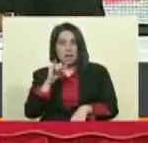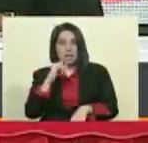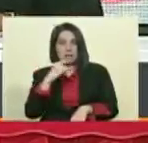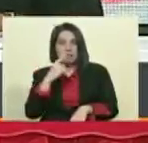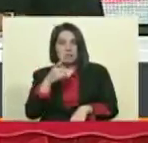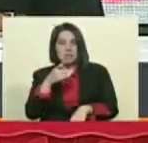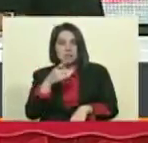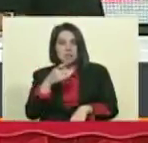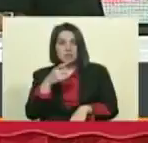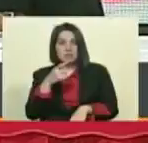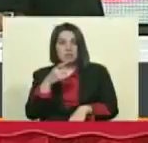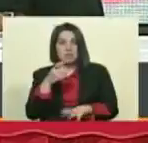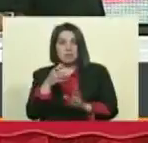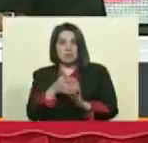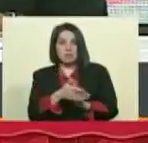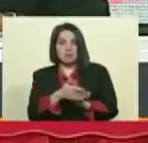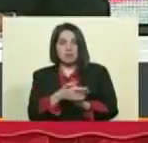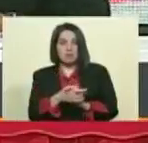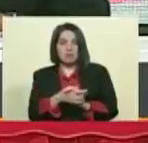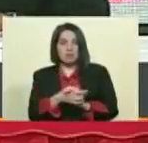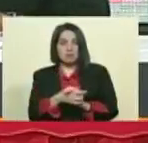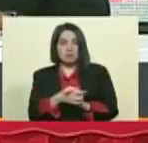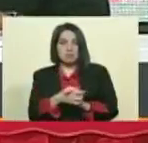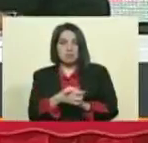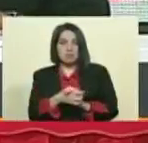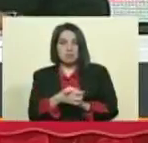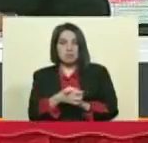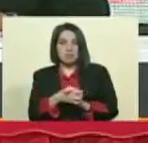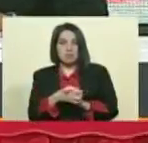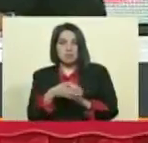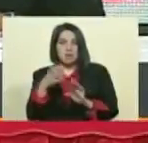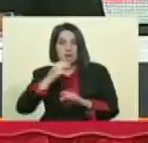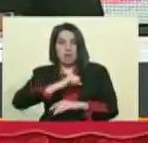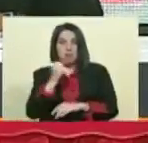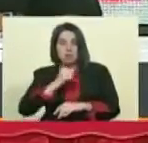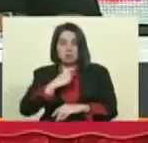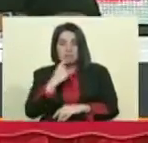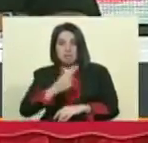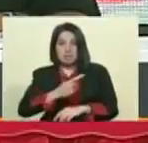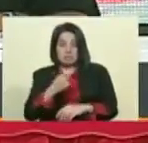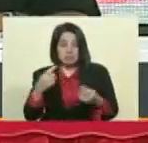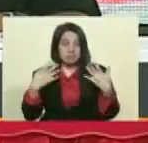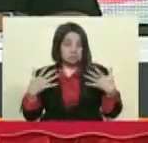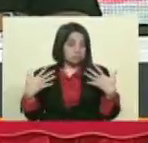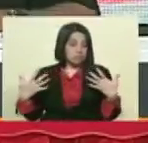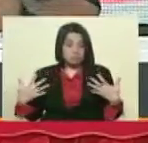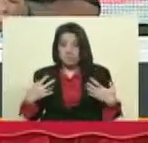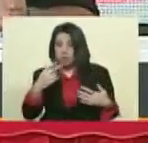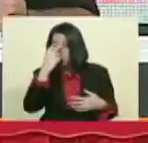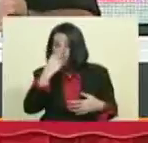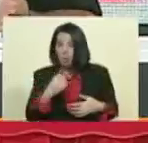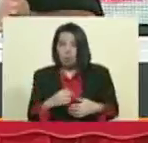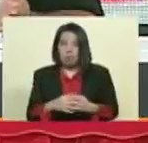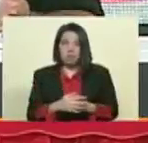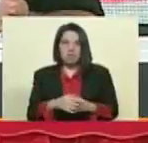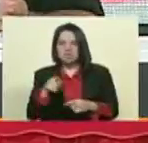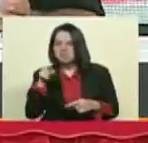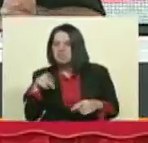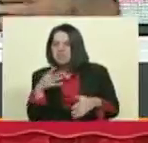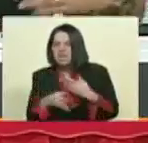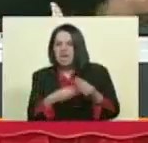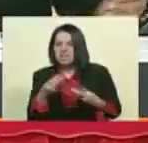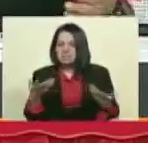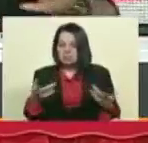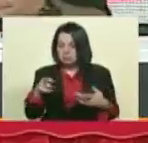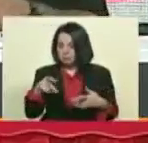sus canciones, que la policía es muy diligente cuando se trata de los pobres. ¿Eso qué es?